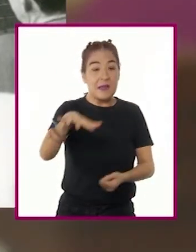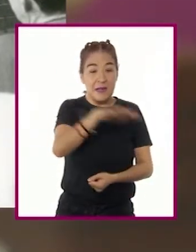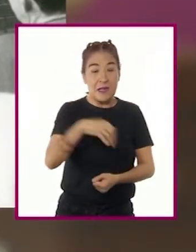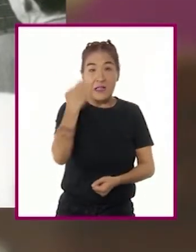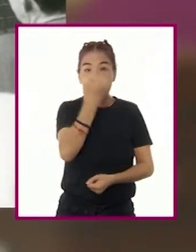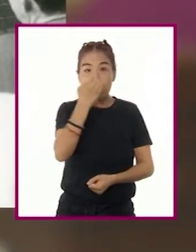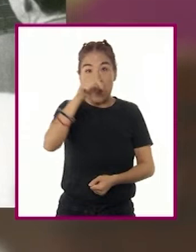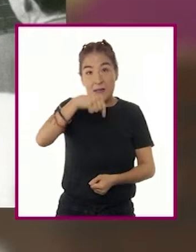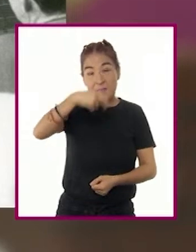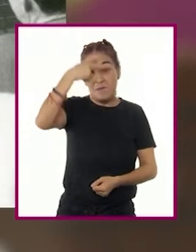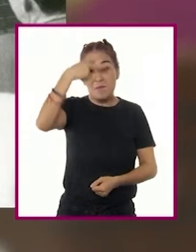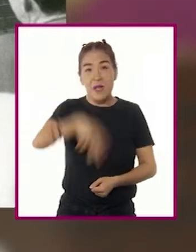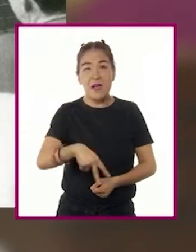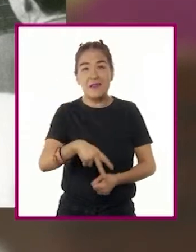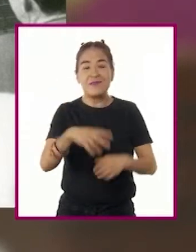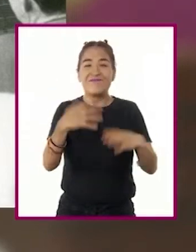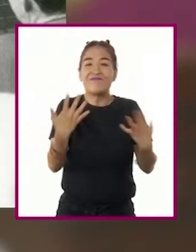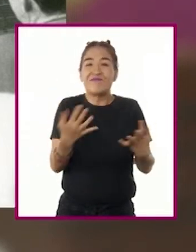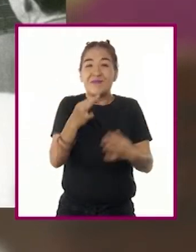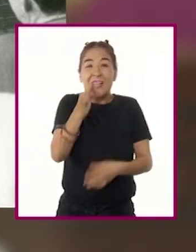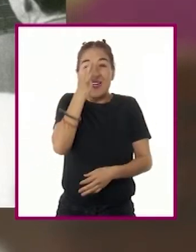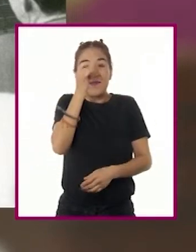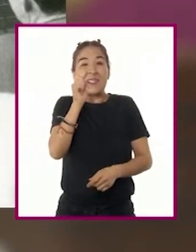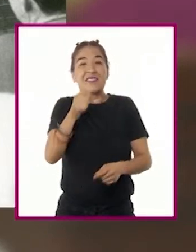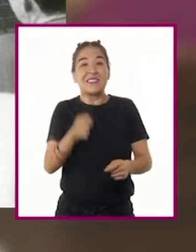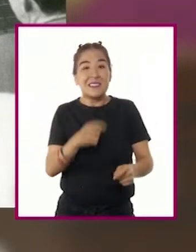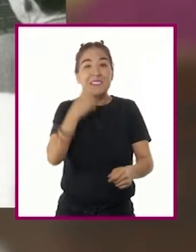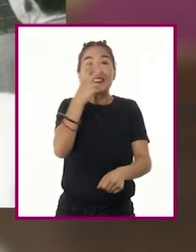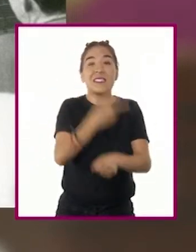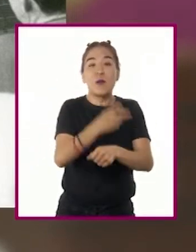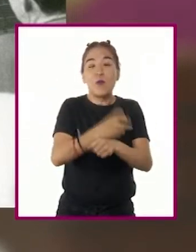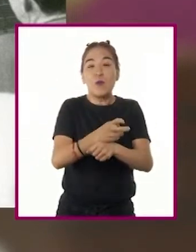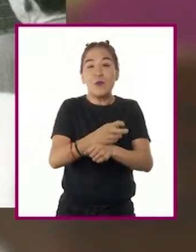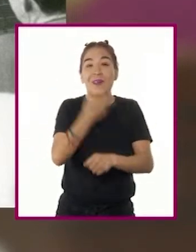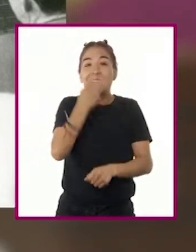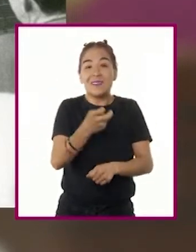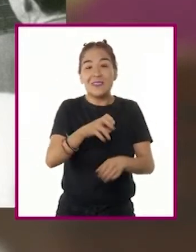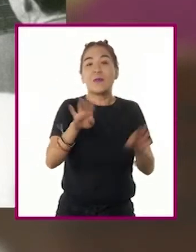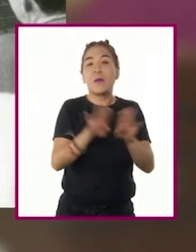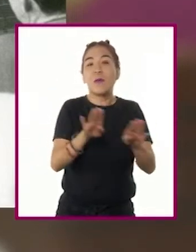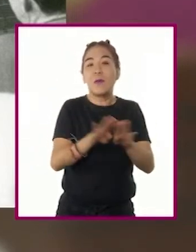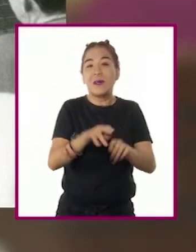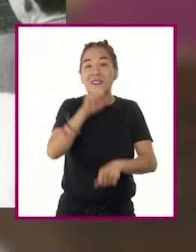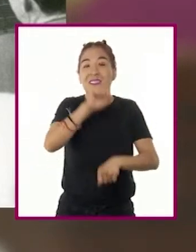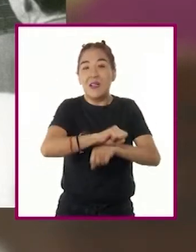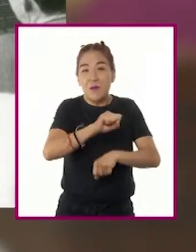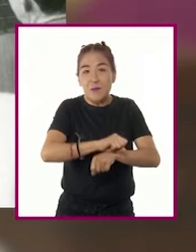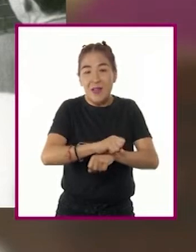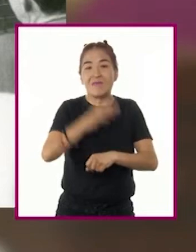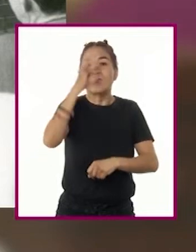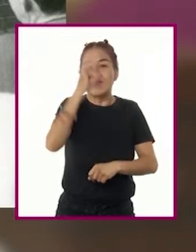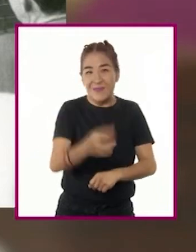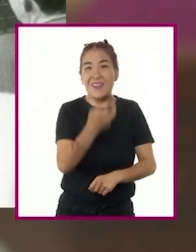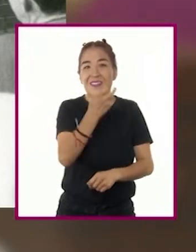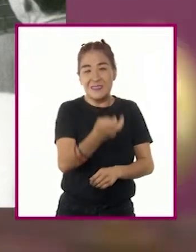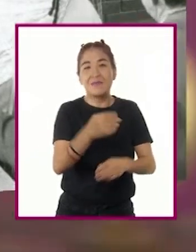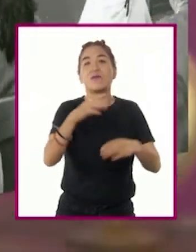población mexicana apenas llega al segundo año de secundaria, de acuerdo con las cifras de la misma